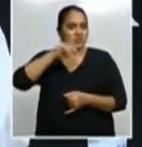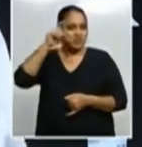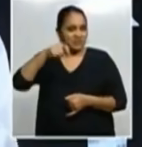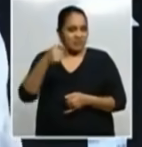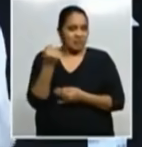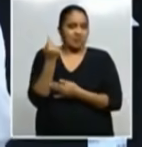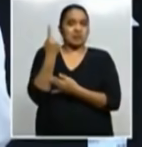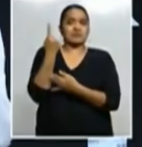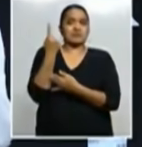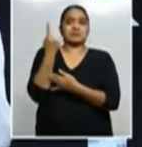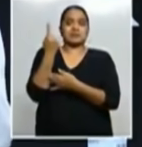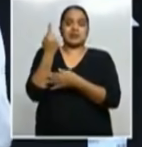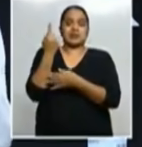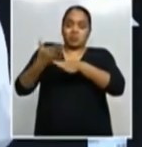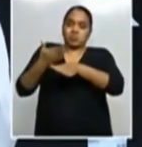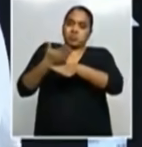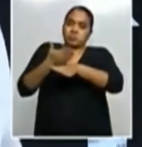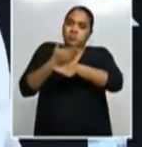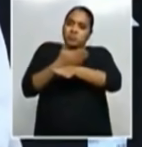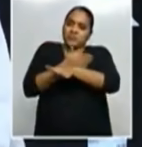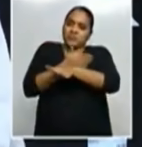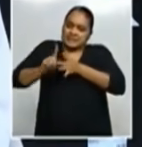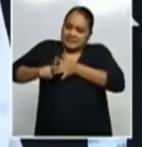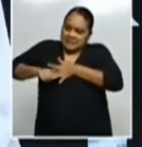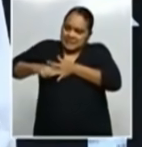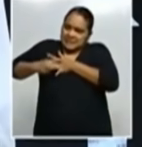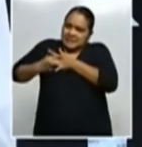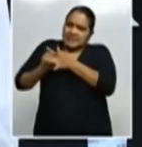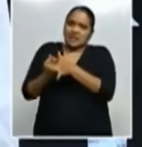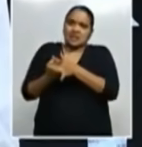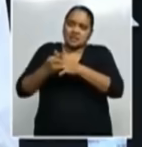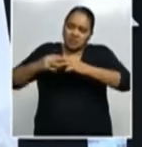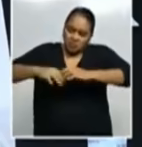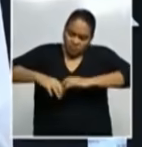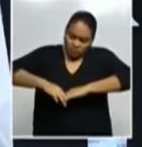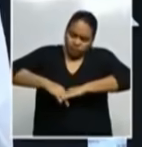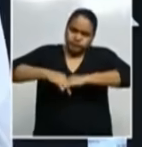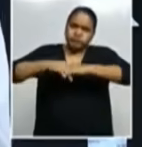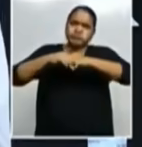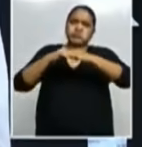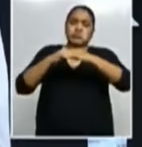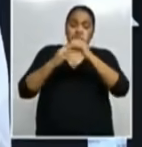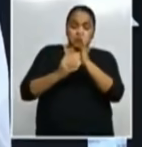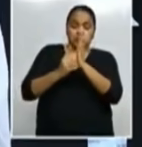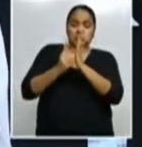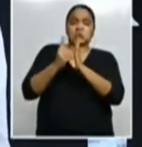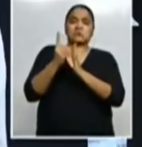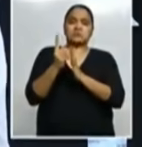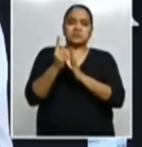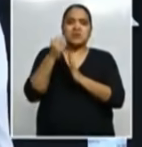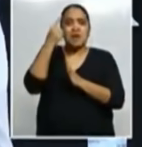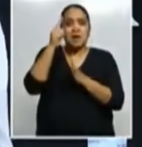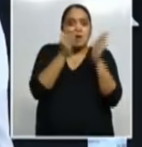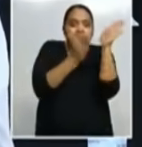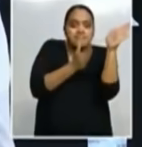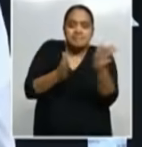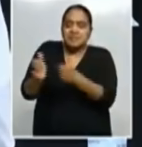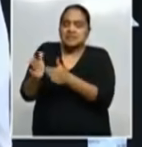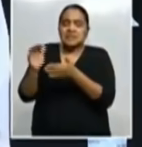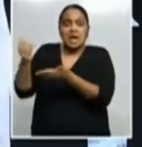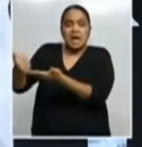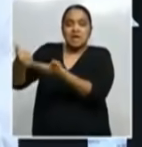de volver a comenzar, debemos de volver a empezar. Es por eso que todas estas medidas están planificadas para